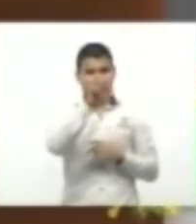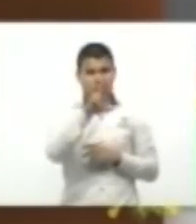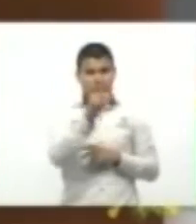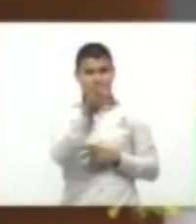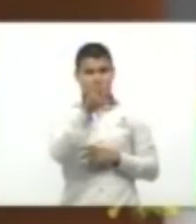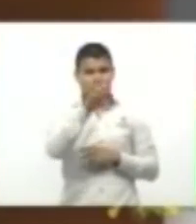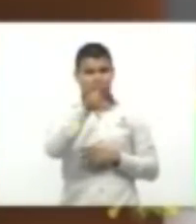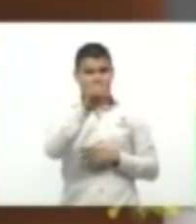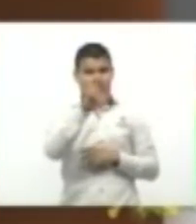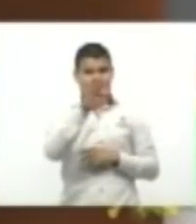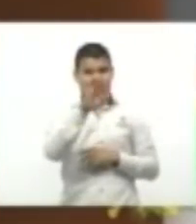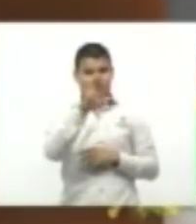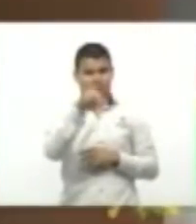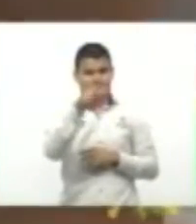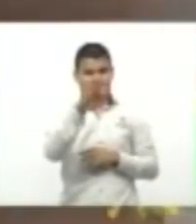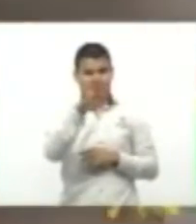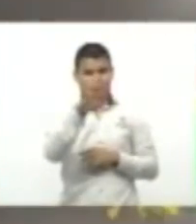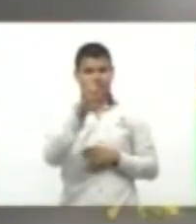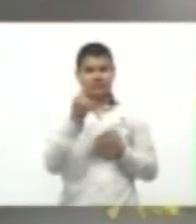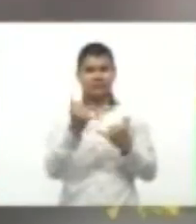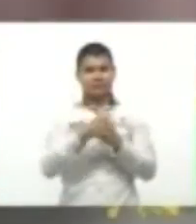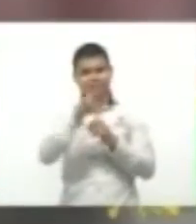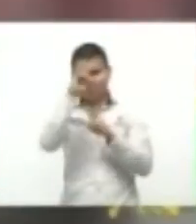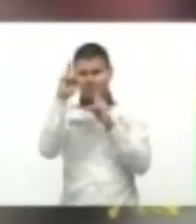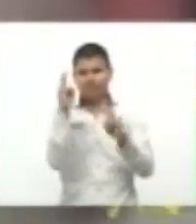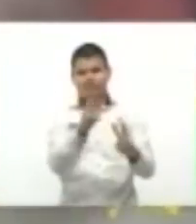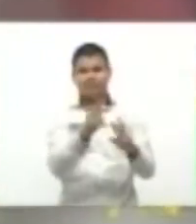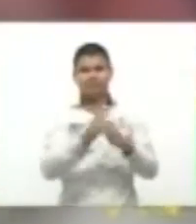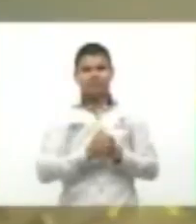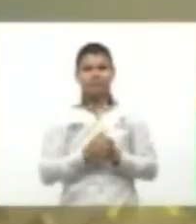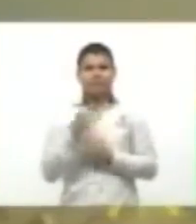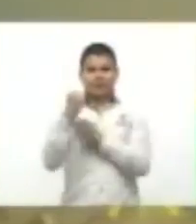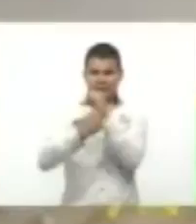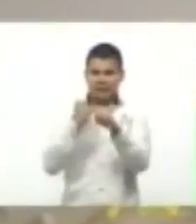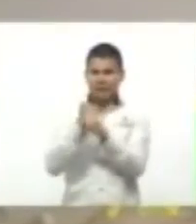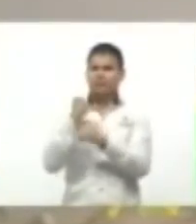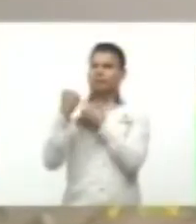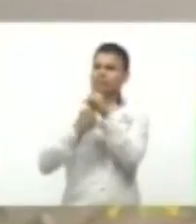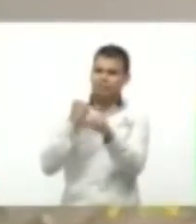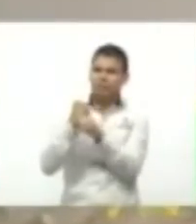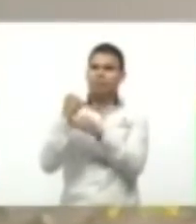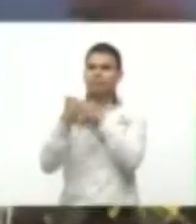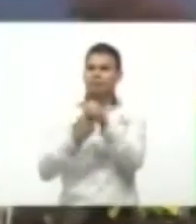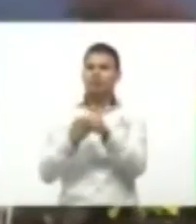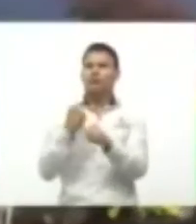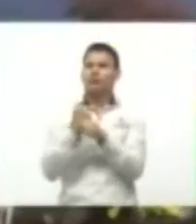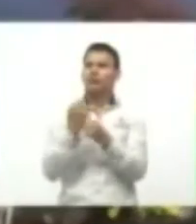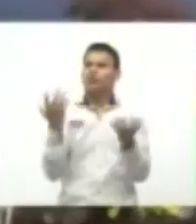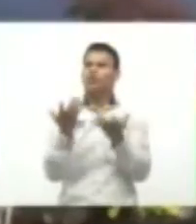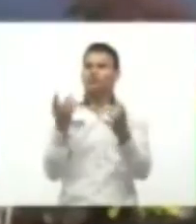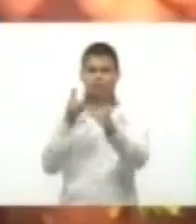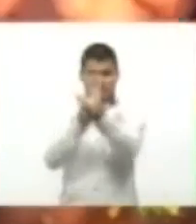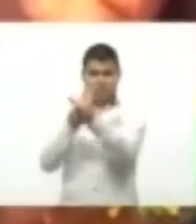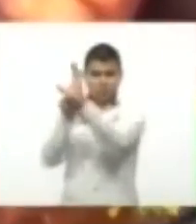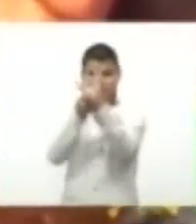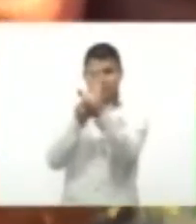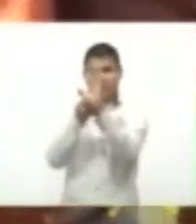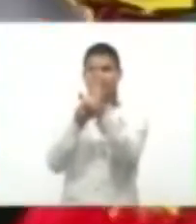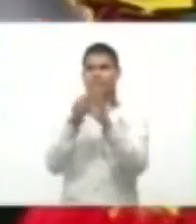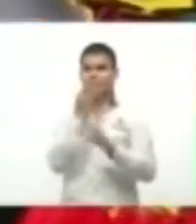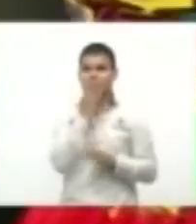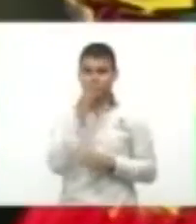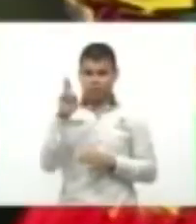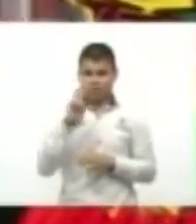lado, porque tú eres. Año tras año, este evento realizado en la capital de La Guajira, a la orilla del Mar